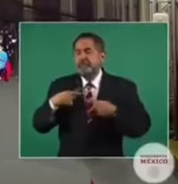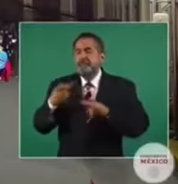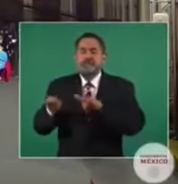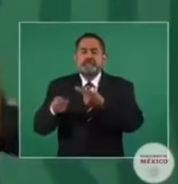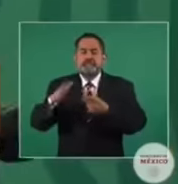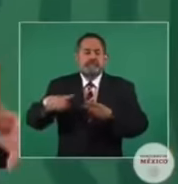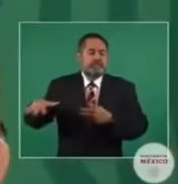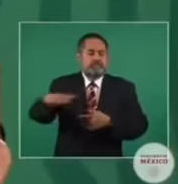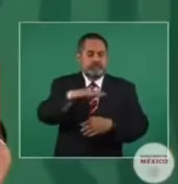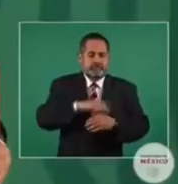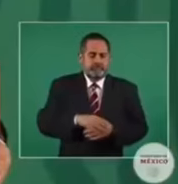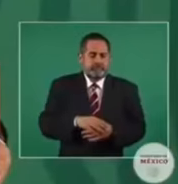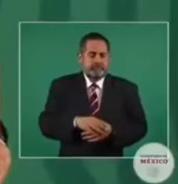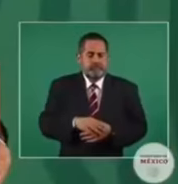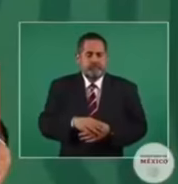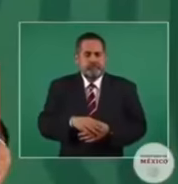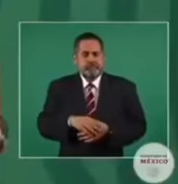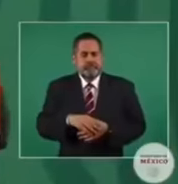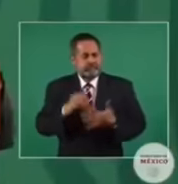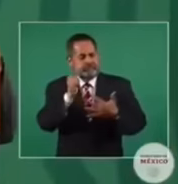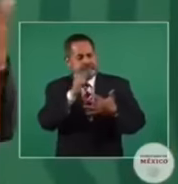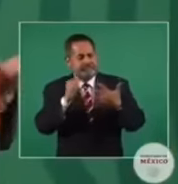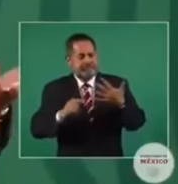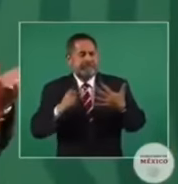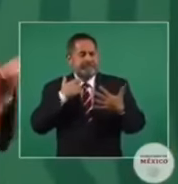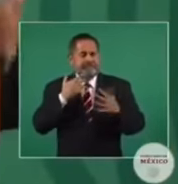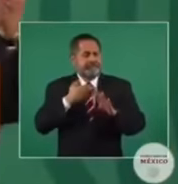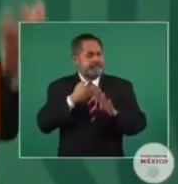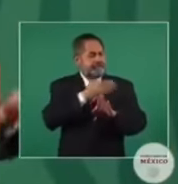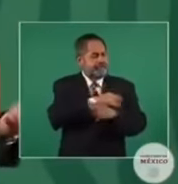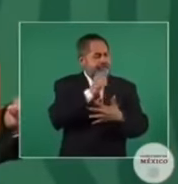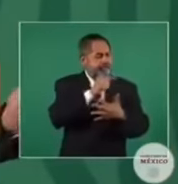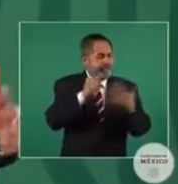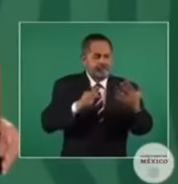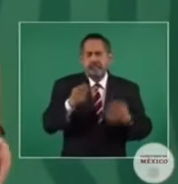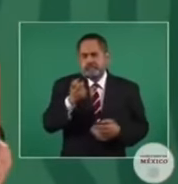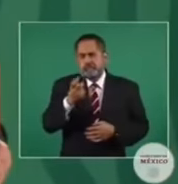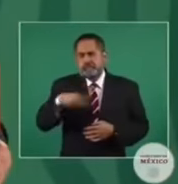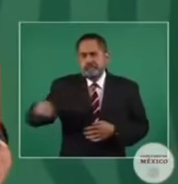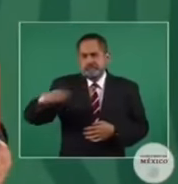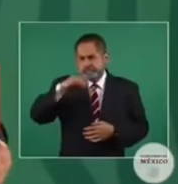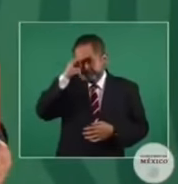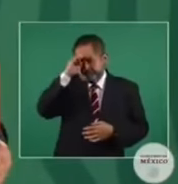que se tome en cuenta todo. Yo envié esta iniciativa con ese propósito,